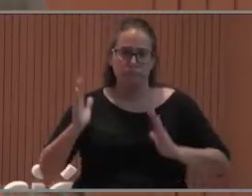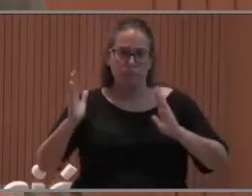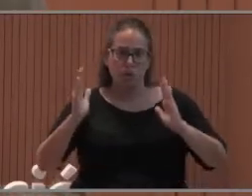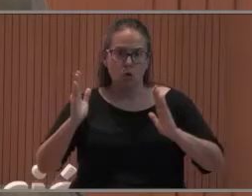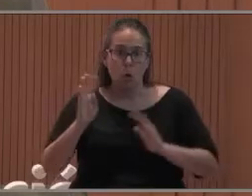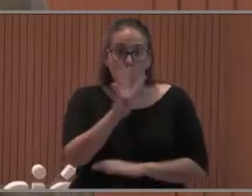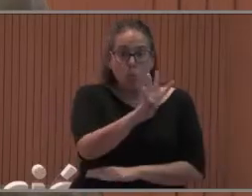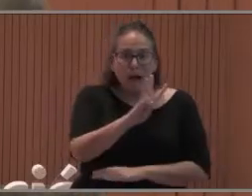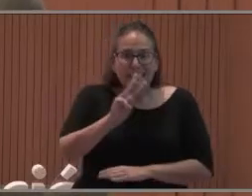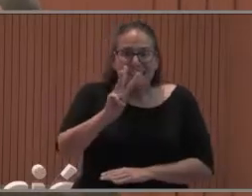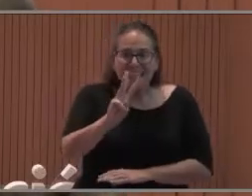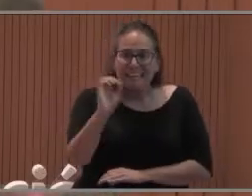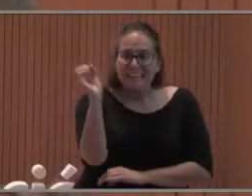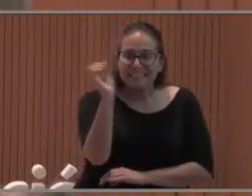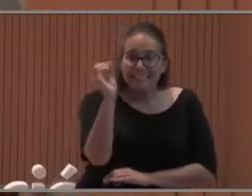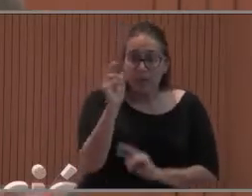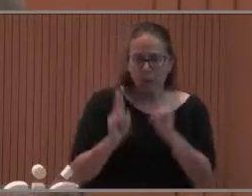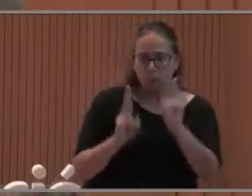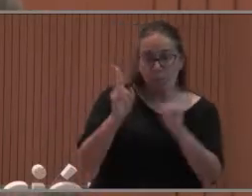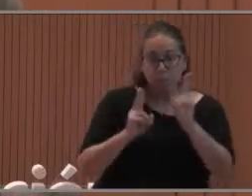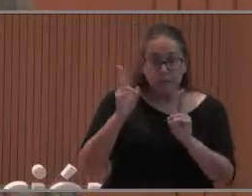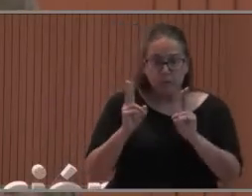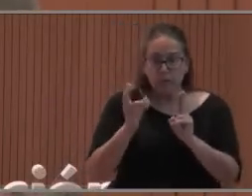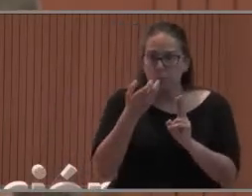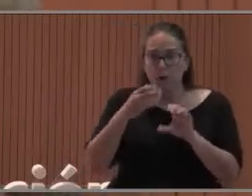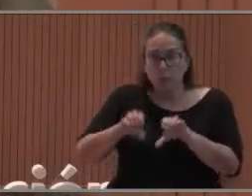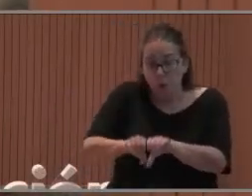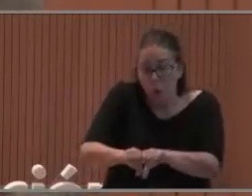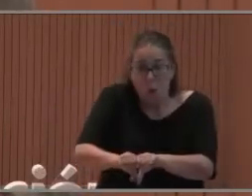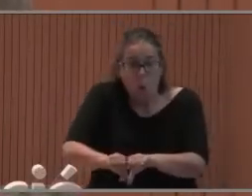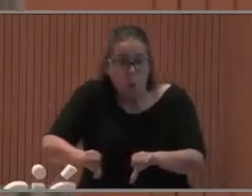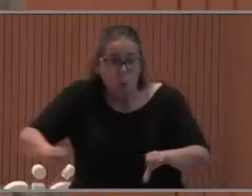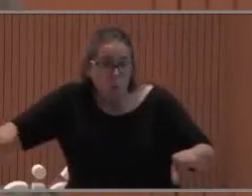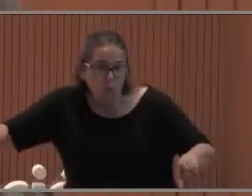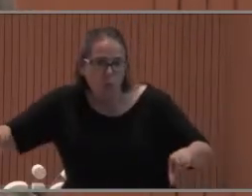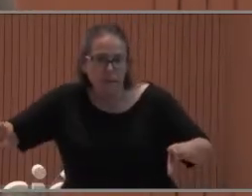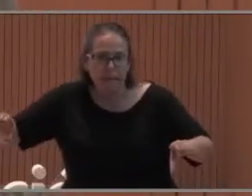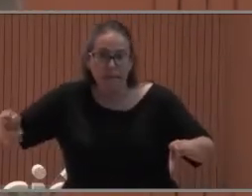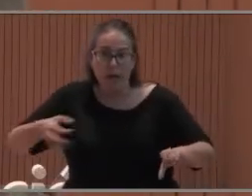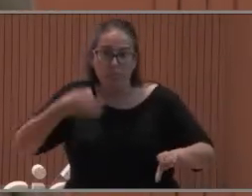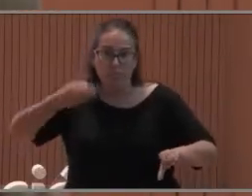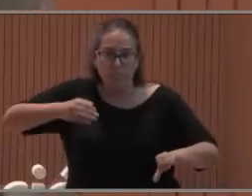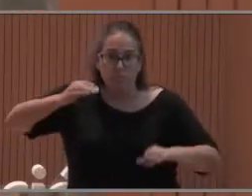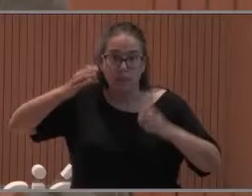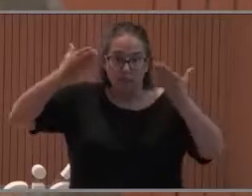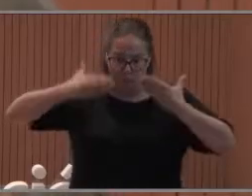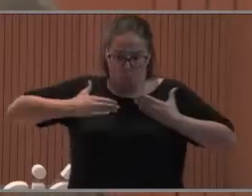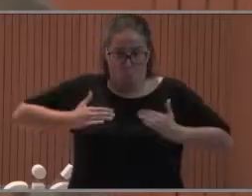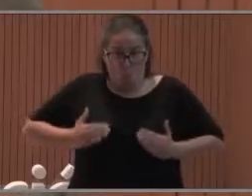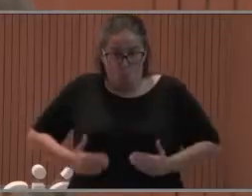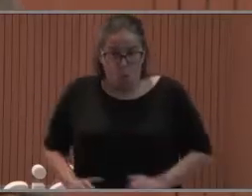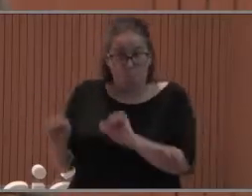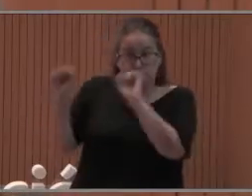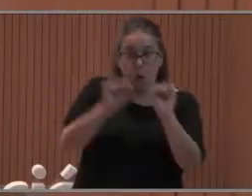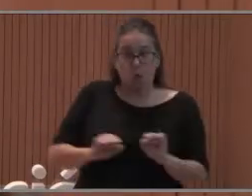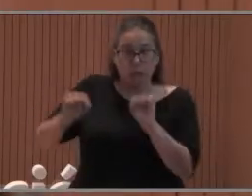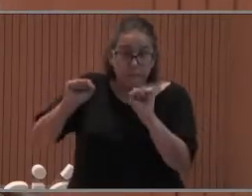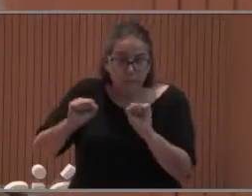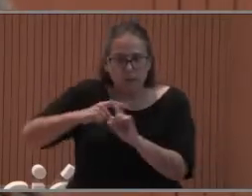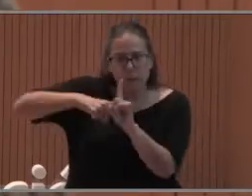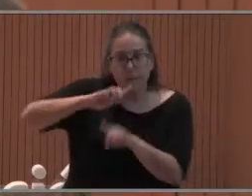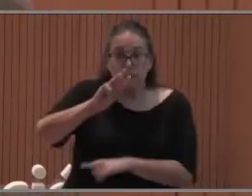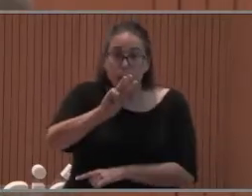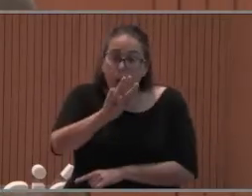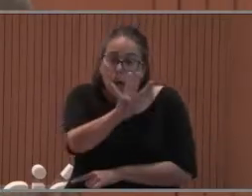4 de la tarde reparando una tubería de fibrocemento que llevas un mono integral para no respirar amianto, pues no se puede, hay que cambiar